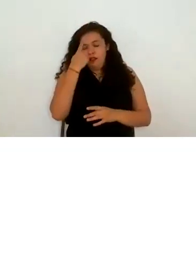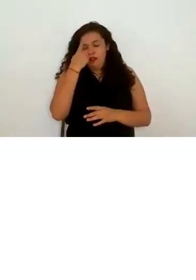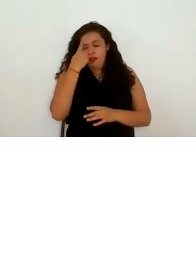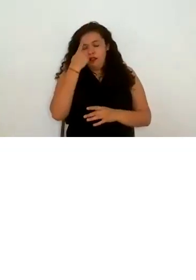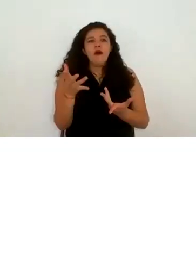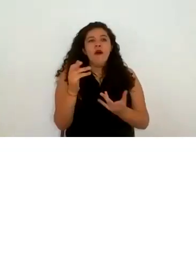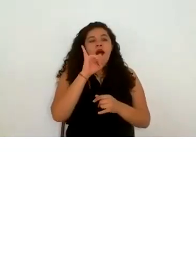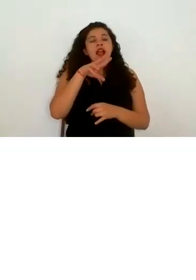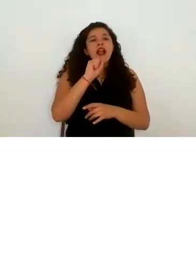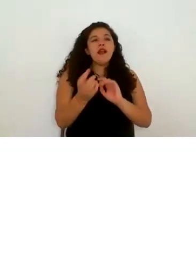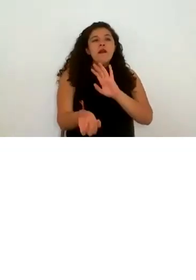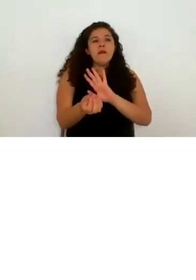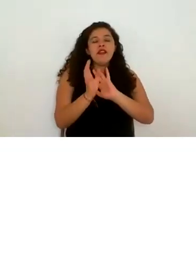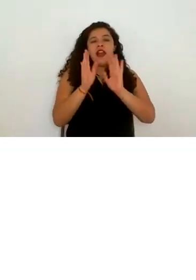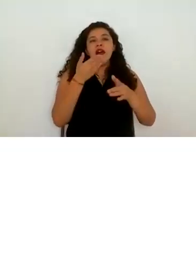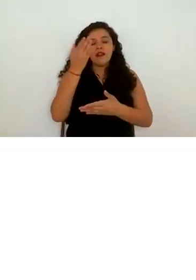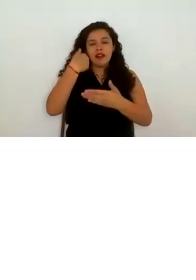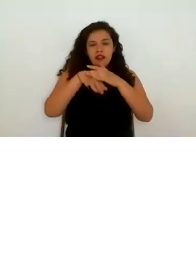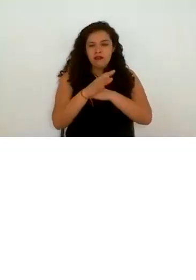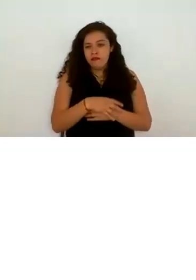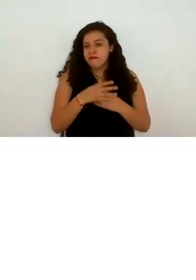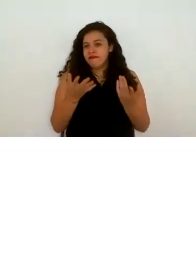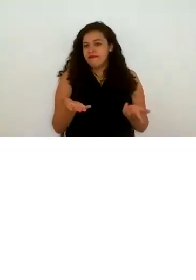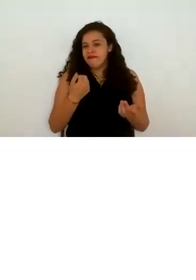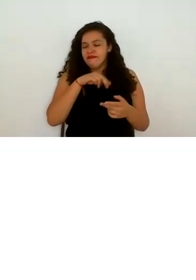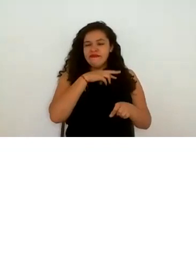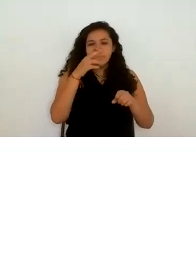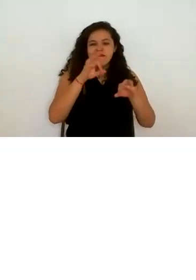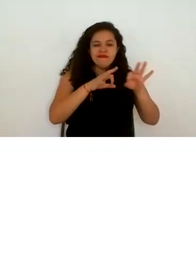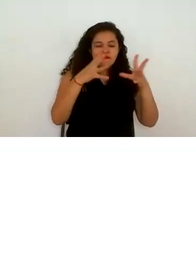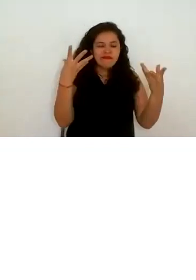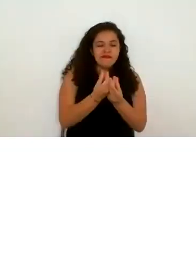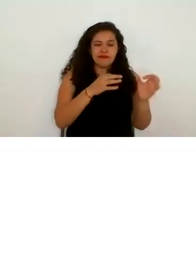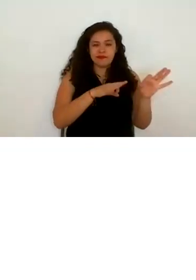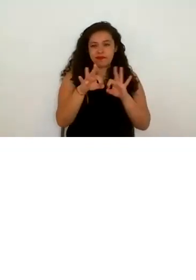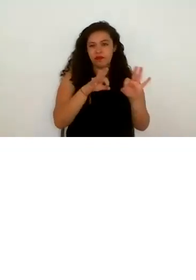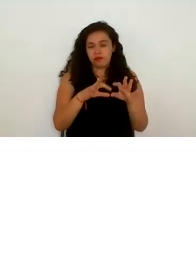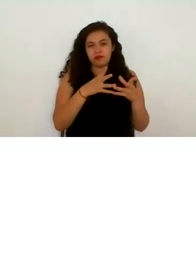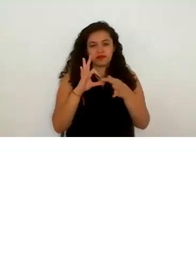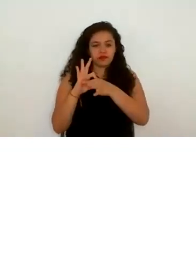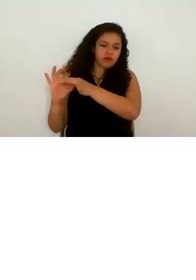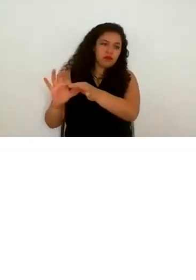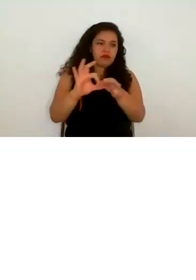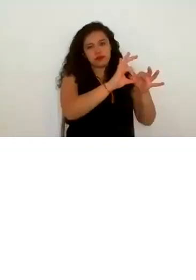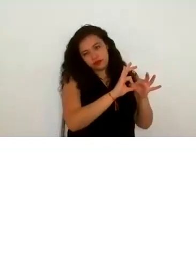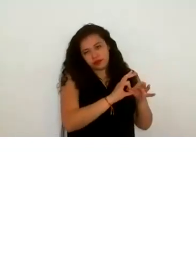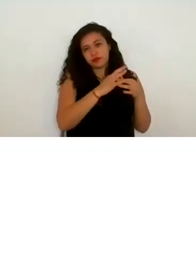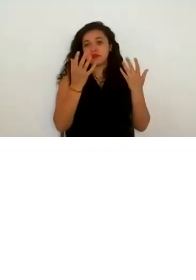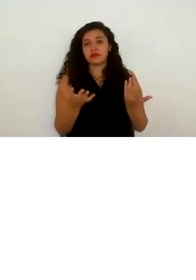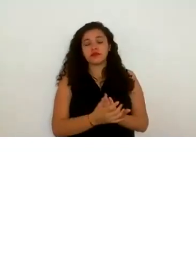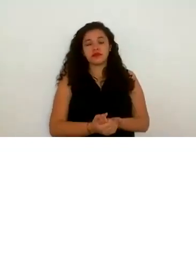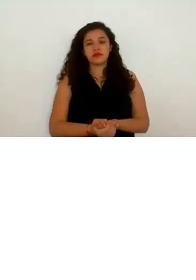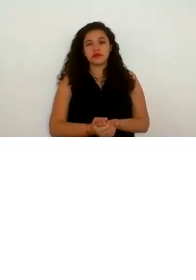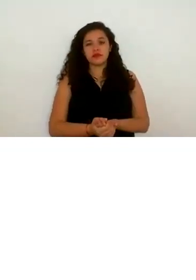del IMSS, ¿no? Entonces, hacemos un trabajo colaborativo, transversal, y vamos dando